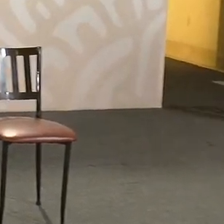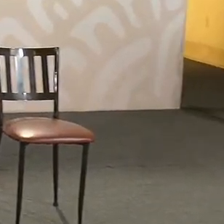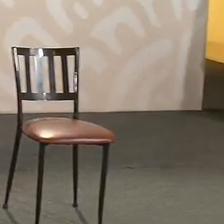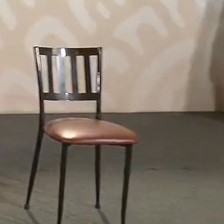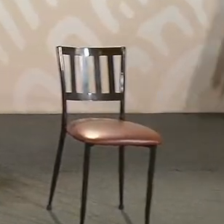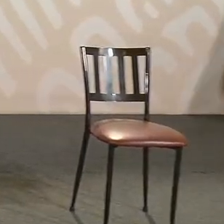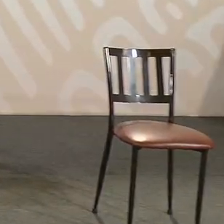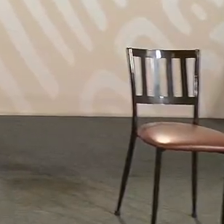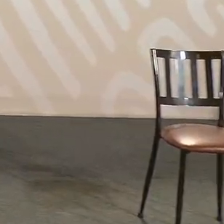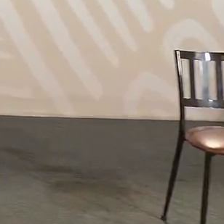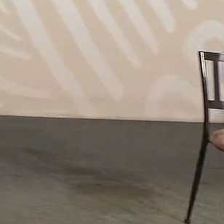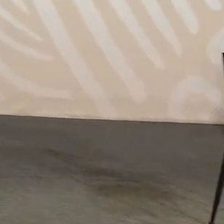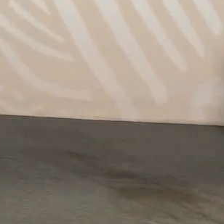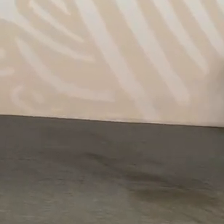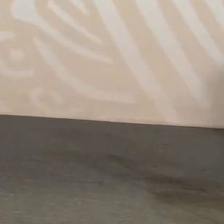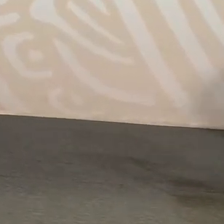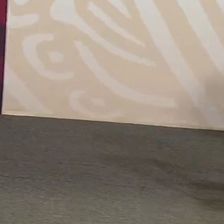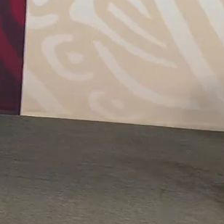¿Cómo están?